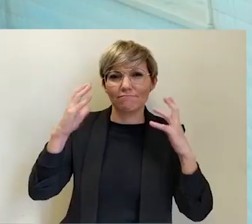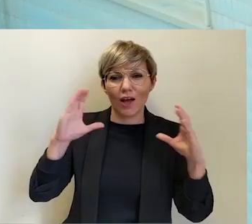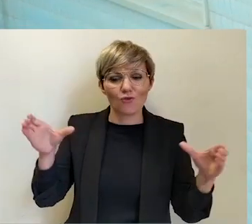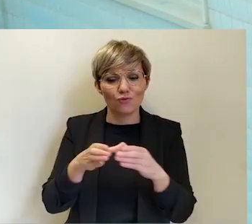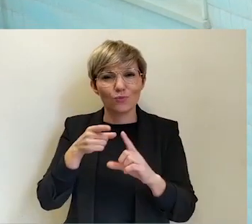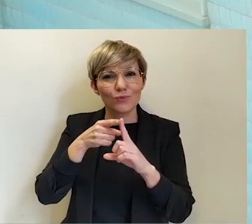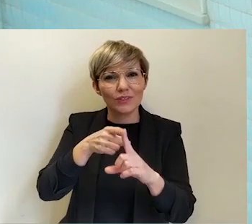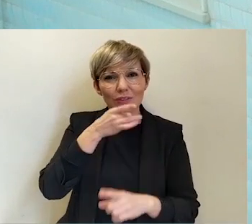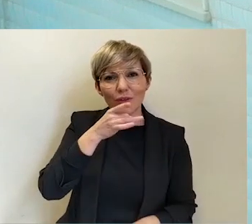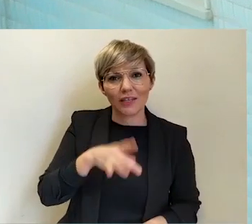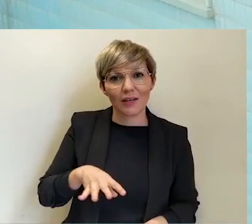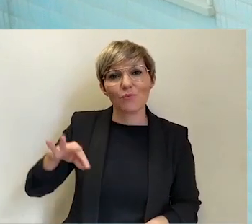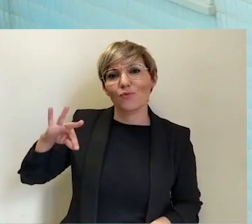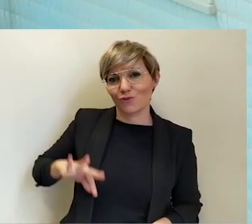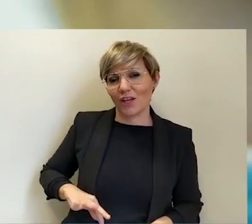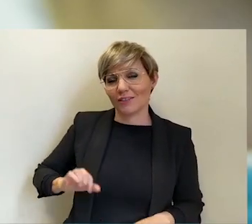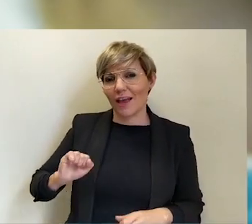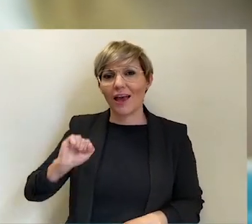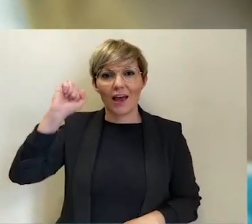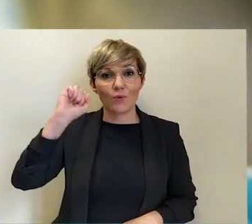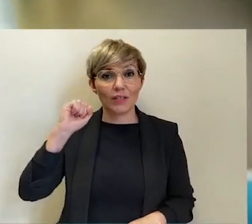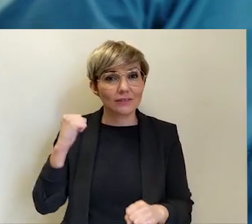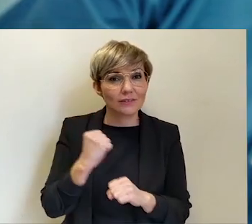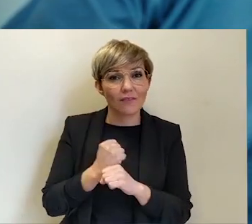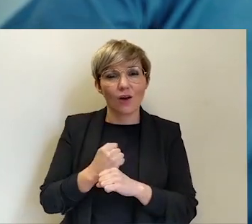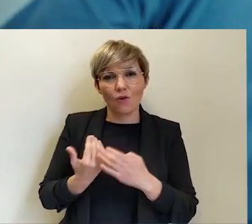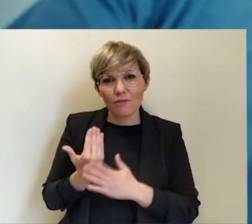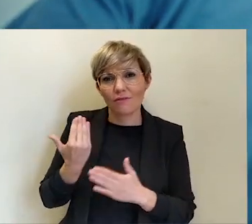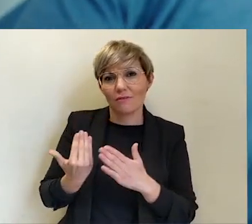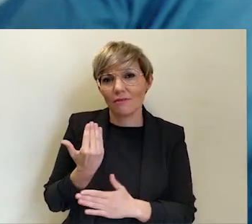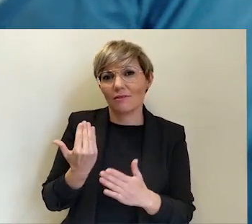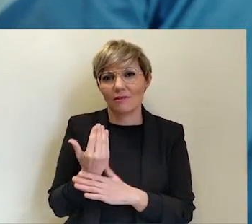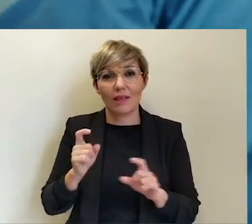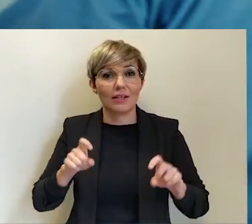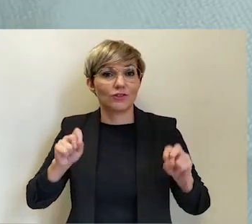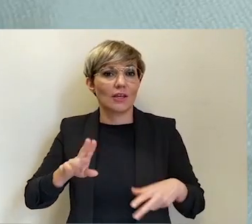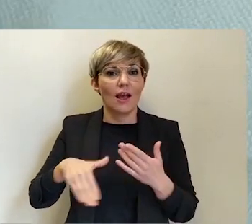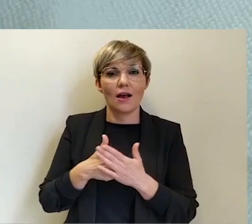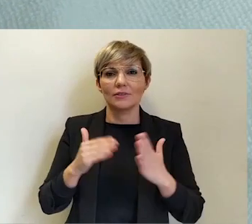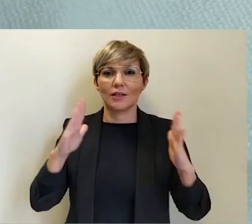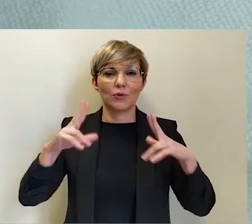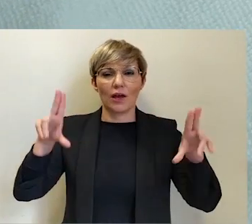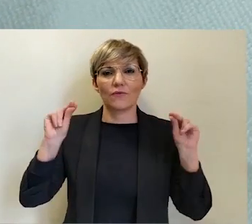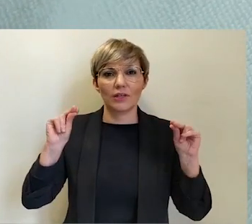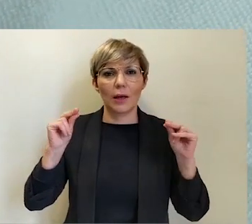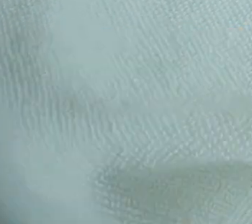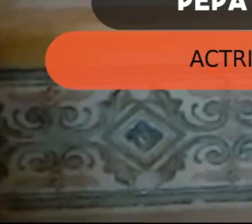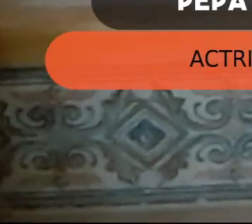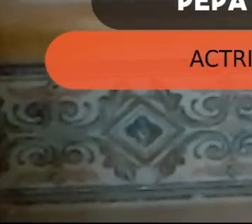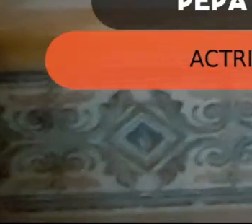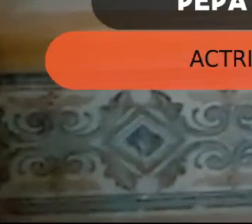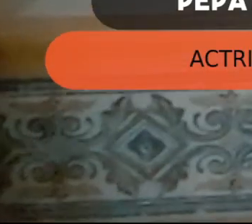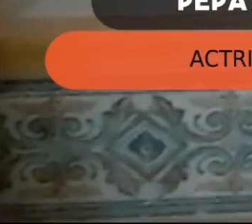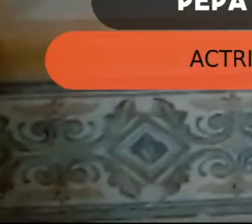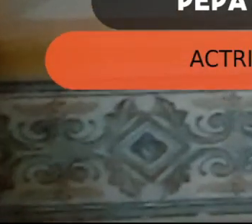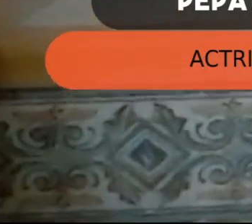aplausos que desde vuestros balcones brindáis a nuestros héroes, profesionales que día a día trabajan sin descanso para que todo esto acabe. Si